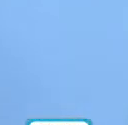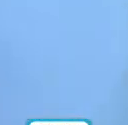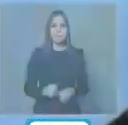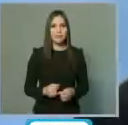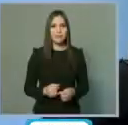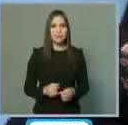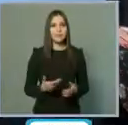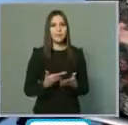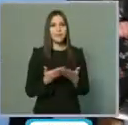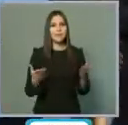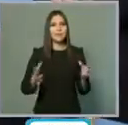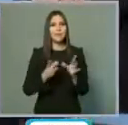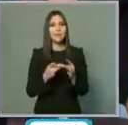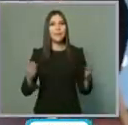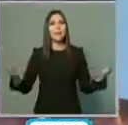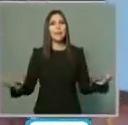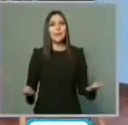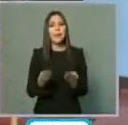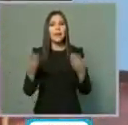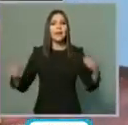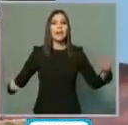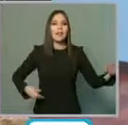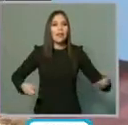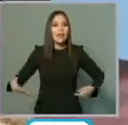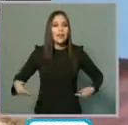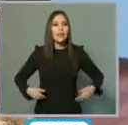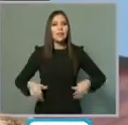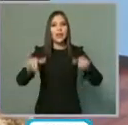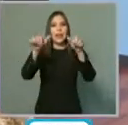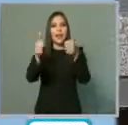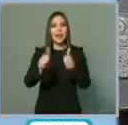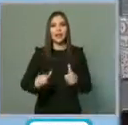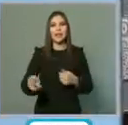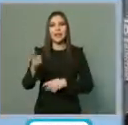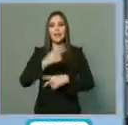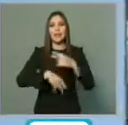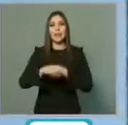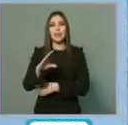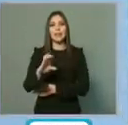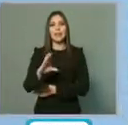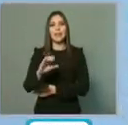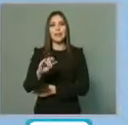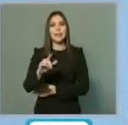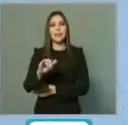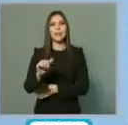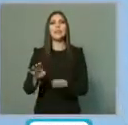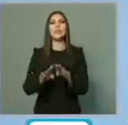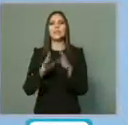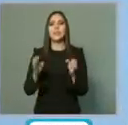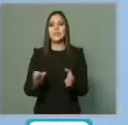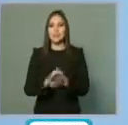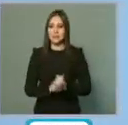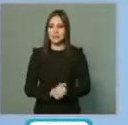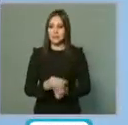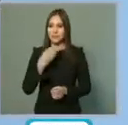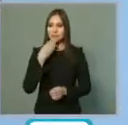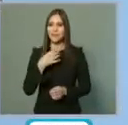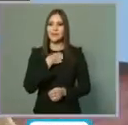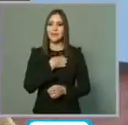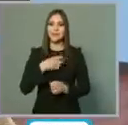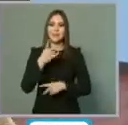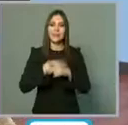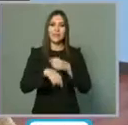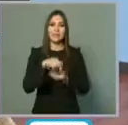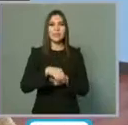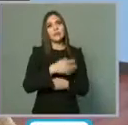bien, para hablar de danza, de teatro, de arte, está con nosotros Cecilia Lugo. ¿Cómo estás? Muy bien, contentísima de Muchas estar gracias, aquí. bienvenida. Ay, nosotros